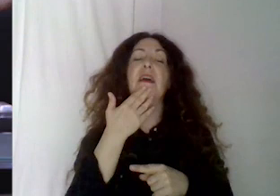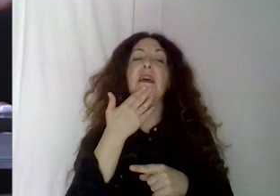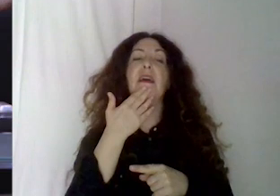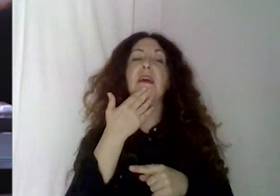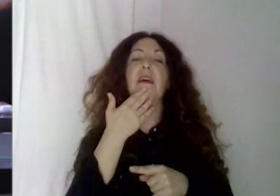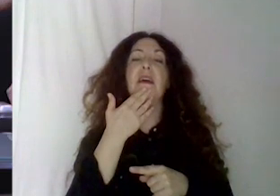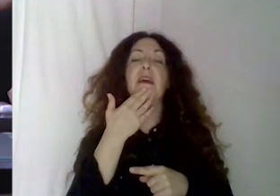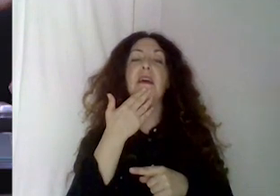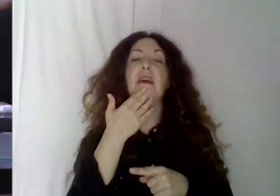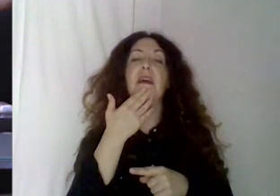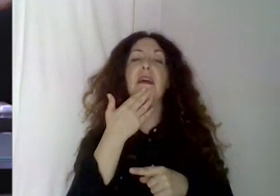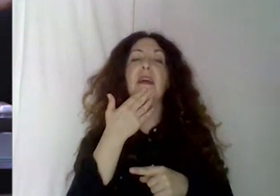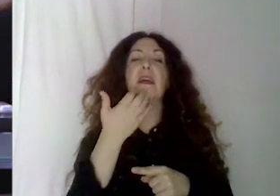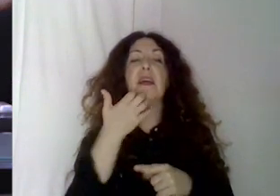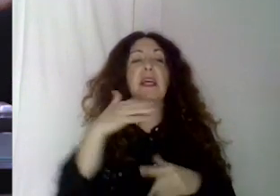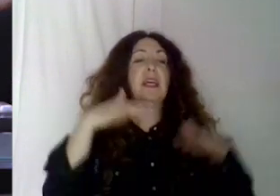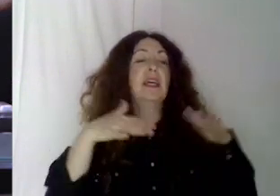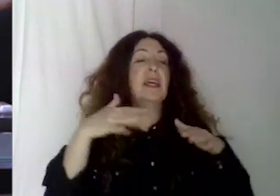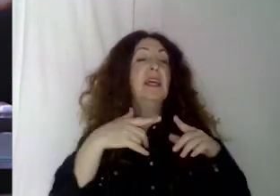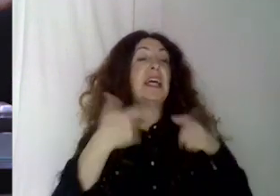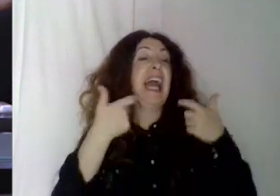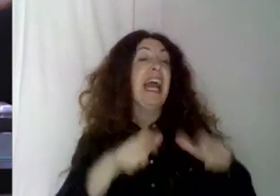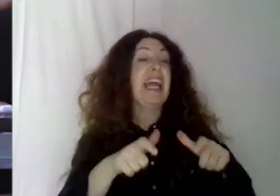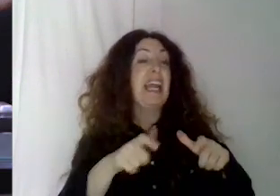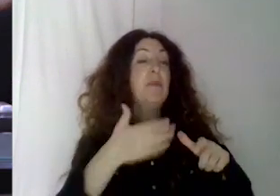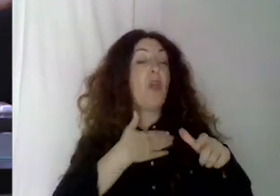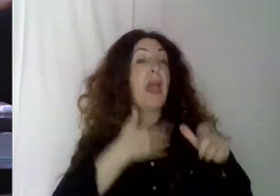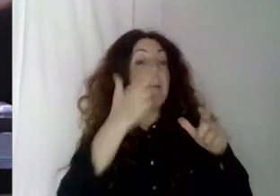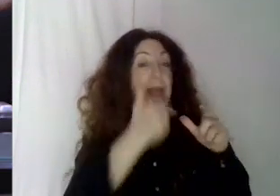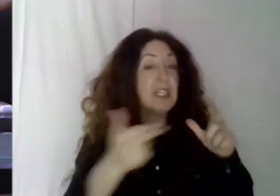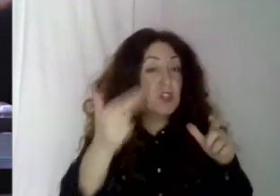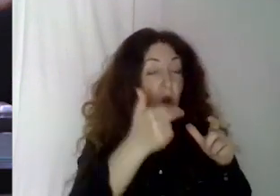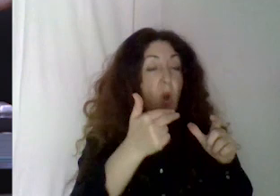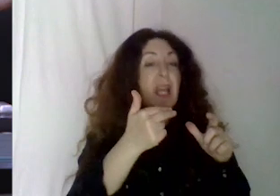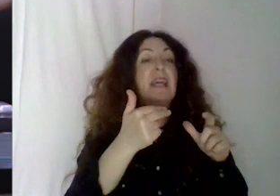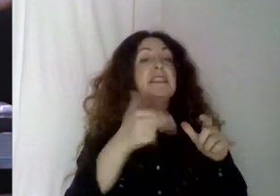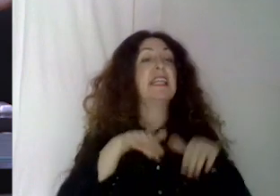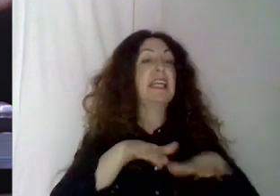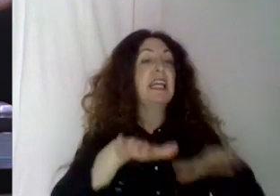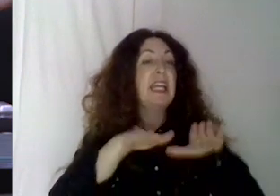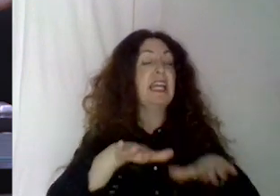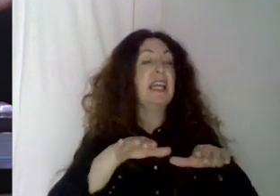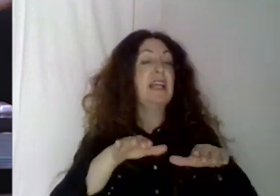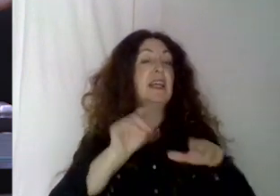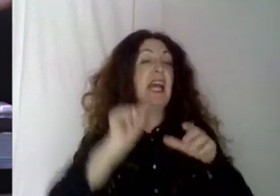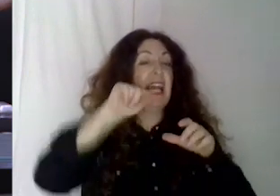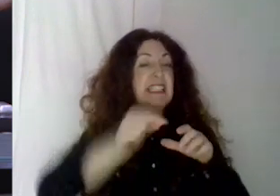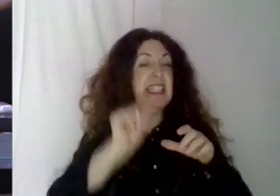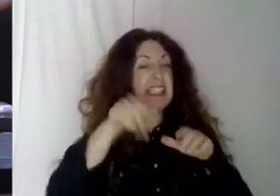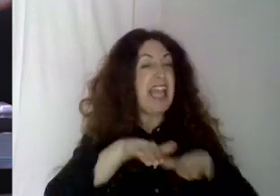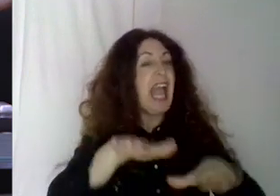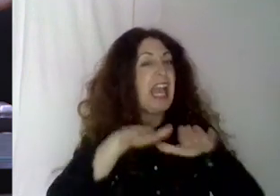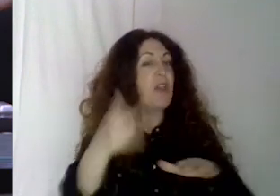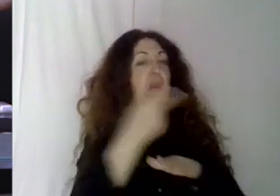personajes de esta tarde. Y yo le veo a Caravaggio un poco al margen. Y él insistía